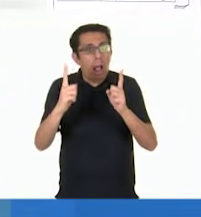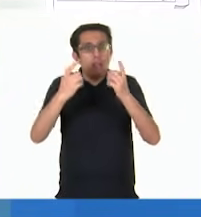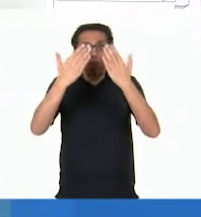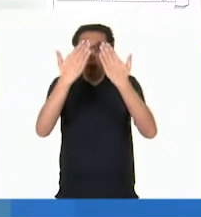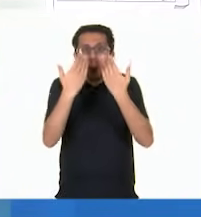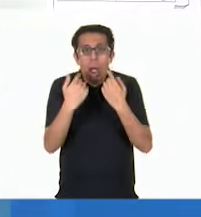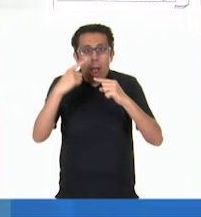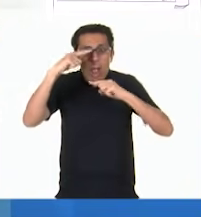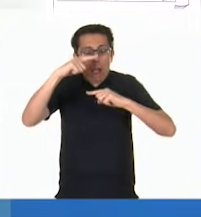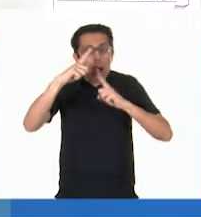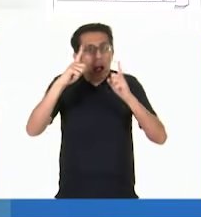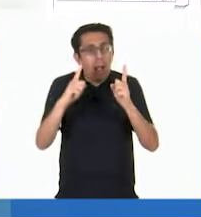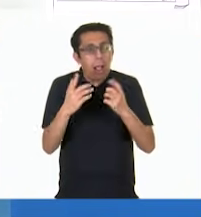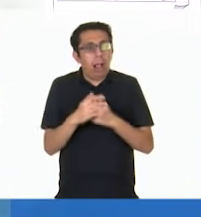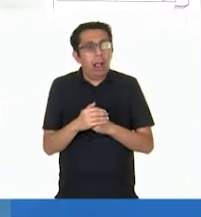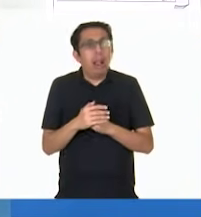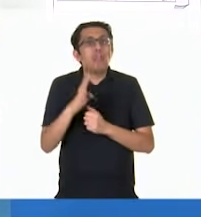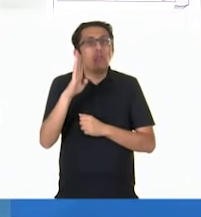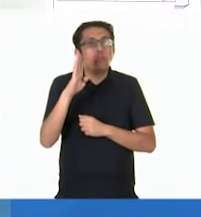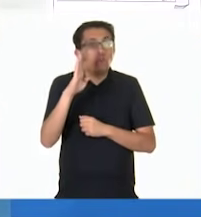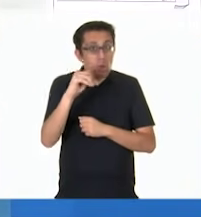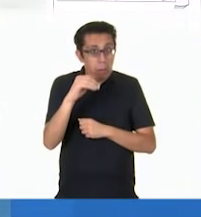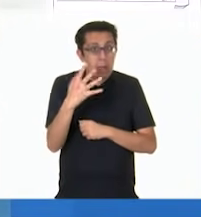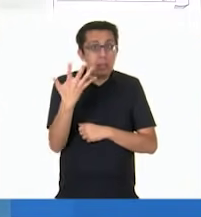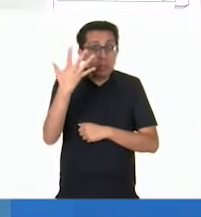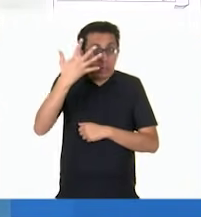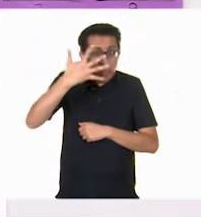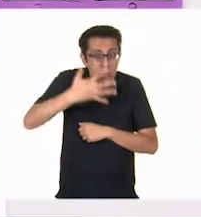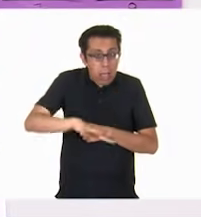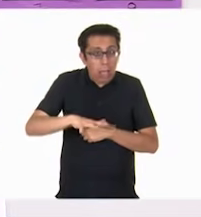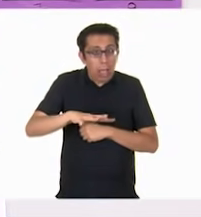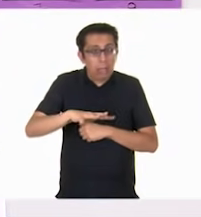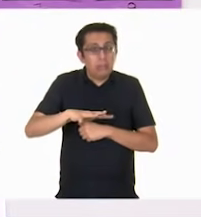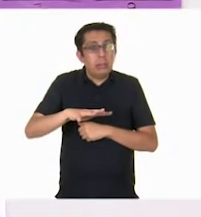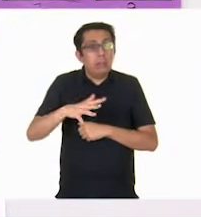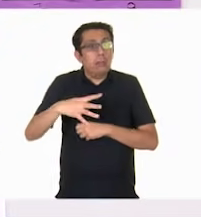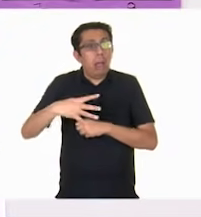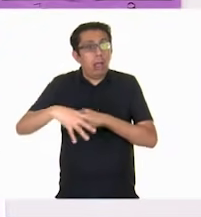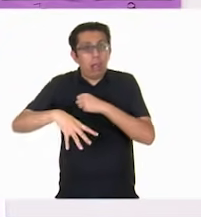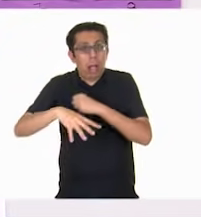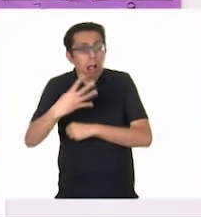Así es. 9, 10 y 14.